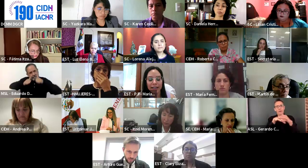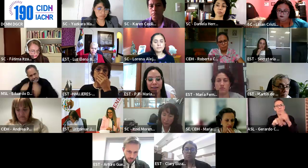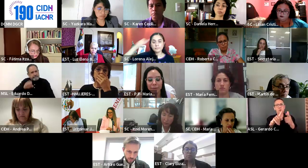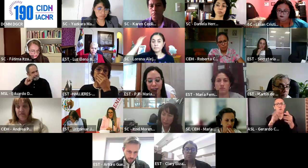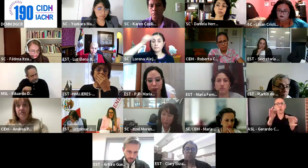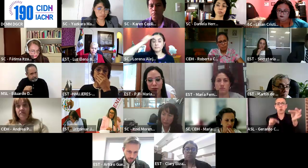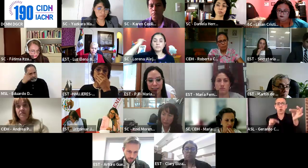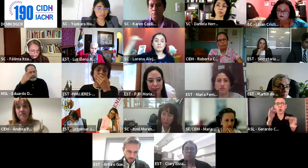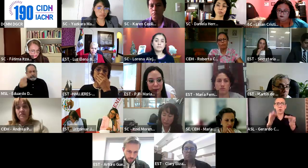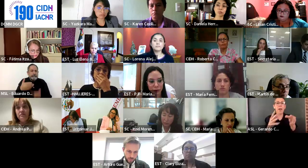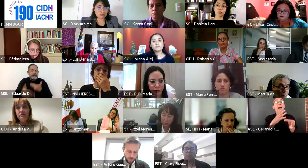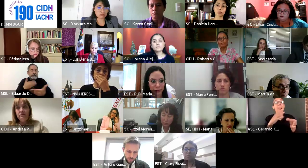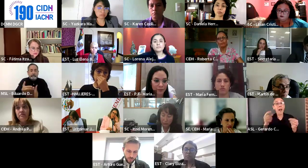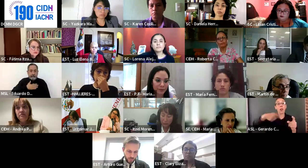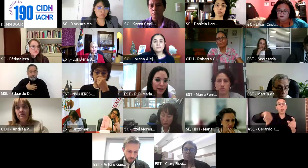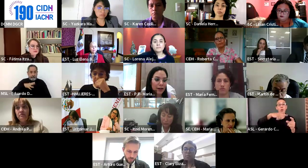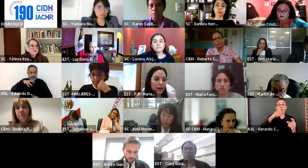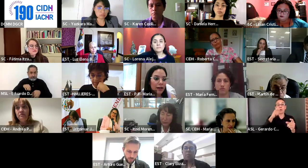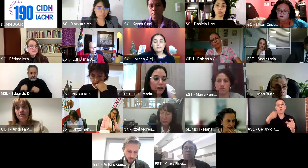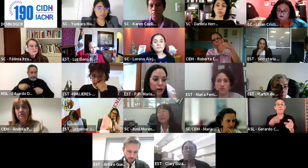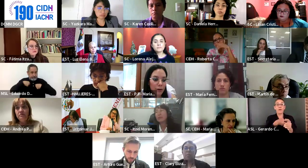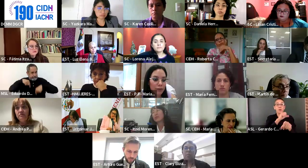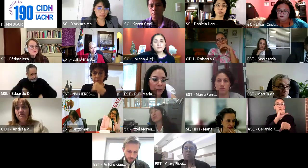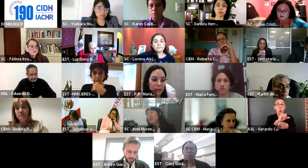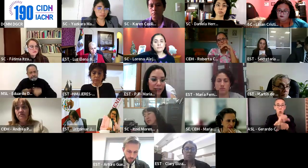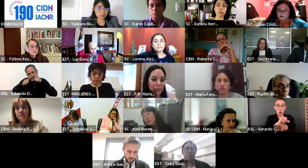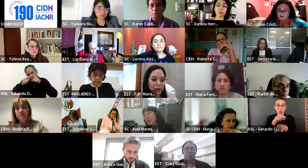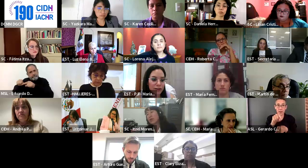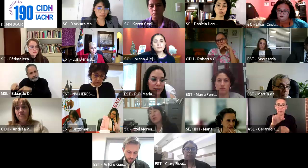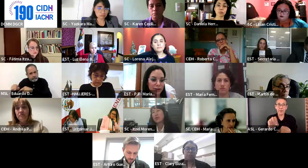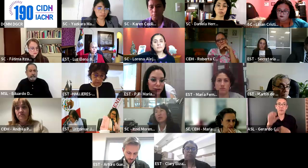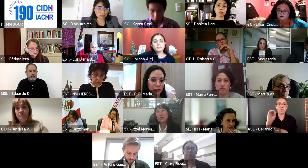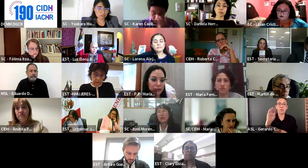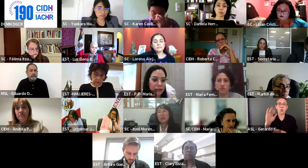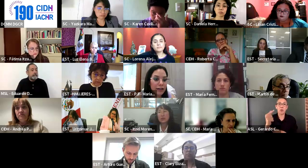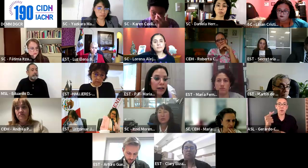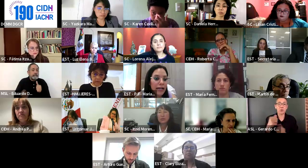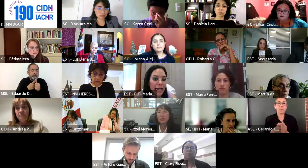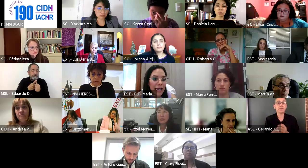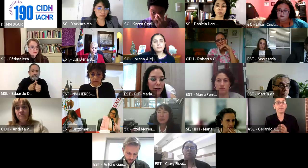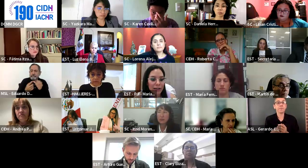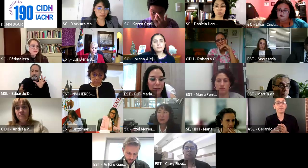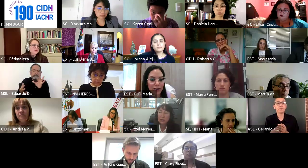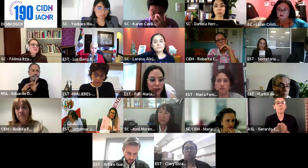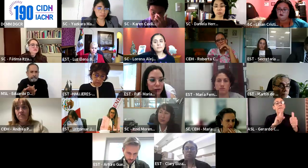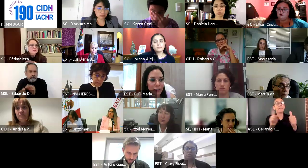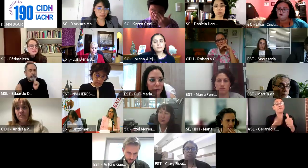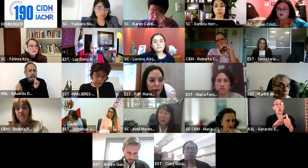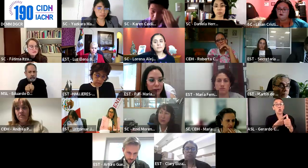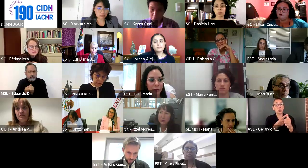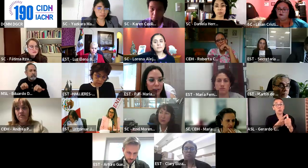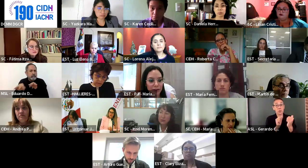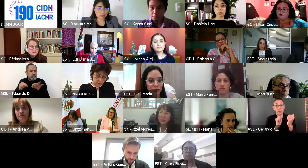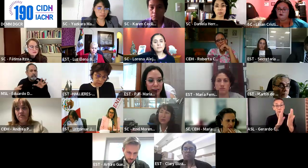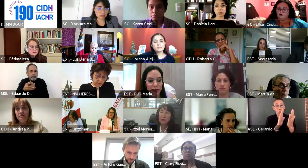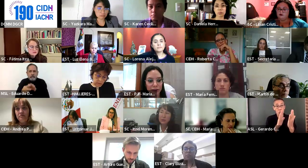para quienes laboramos en la institución. Como una primera aproximación, en colaboración con el